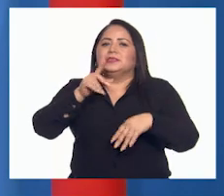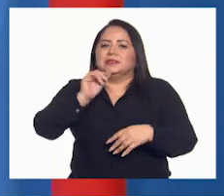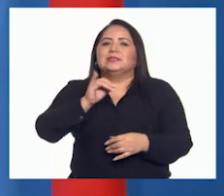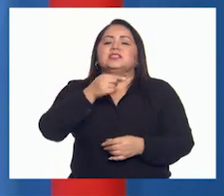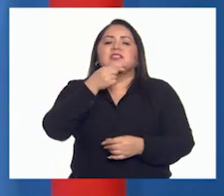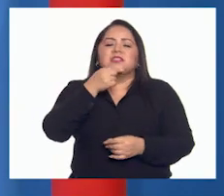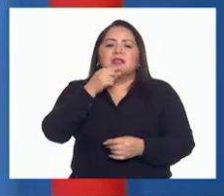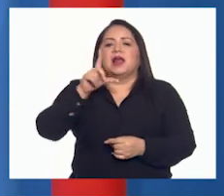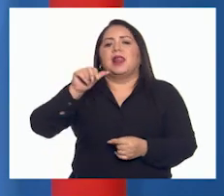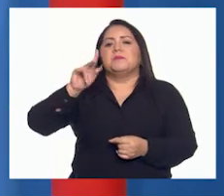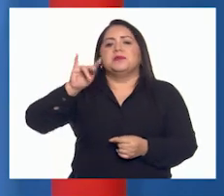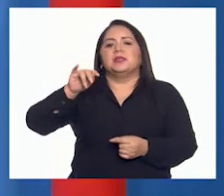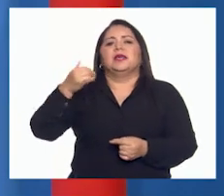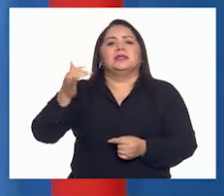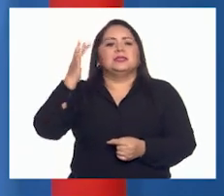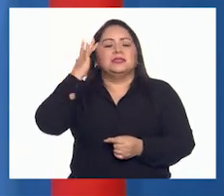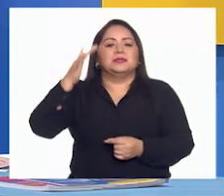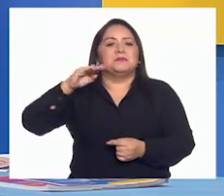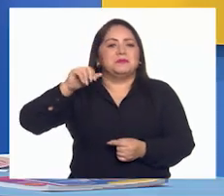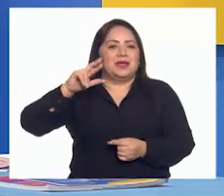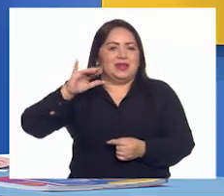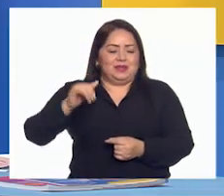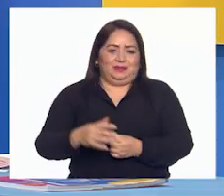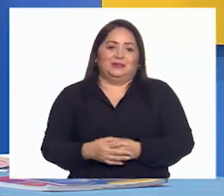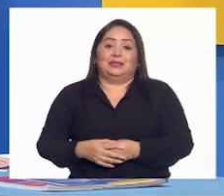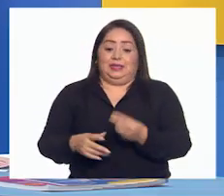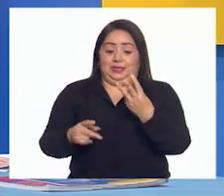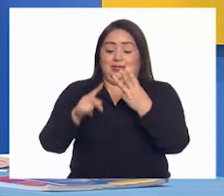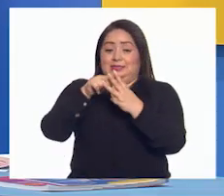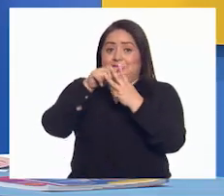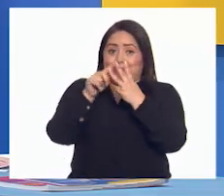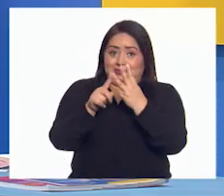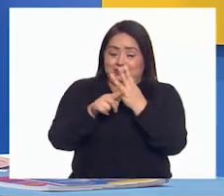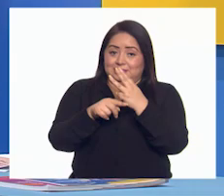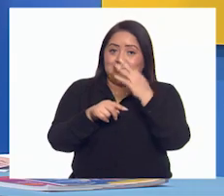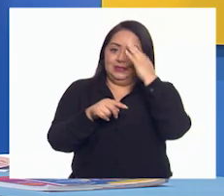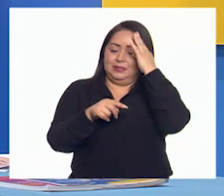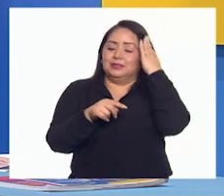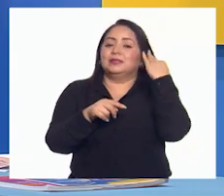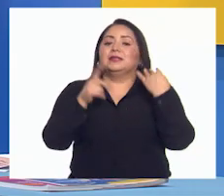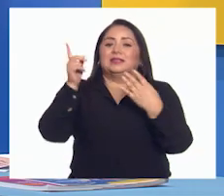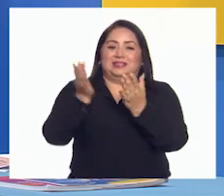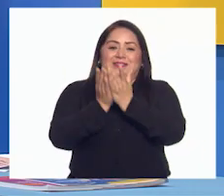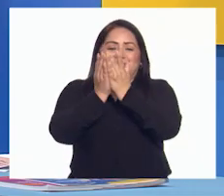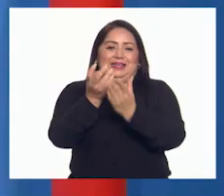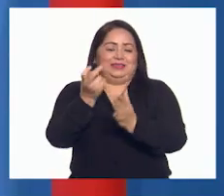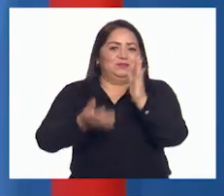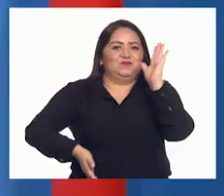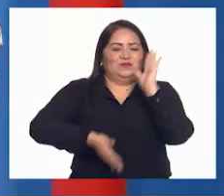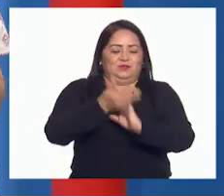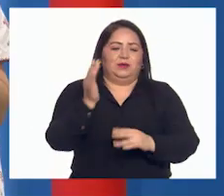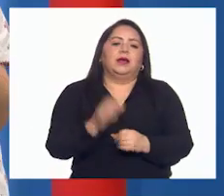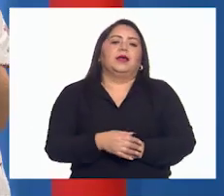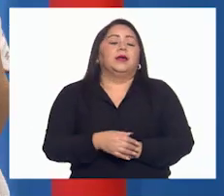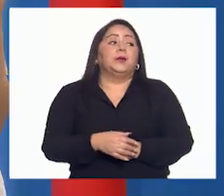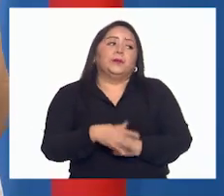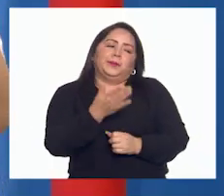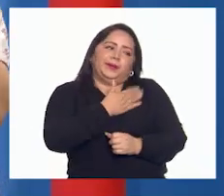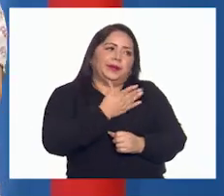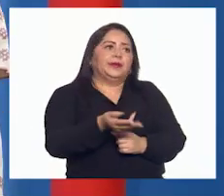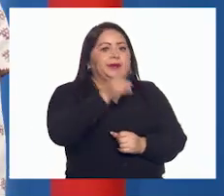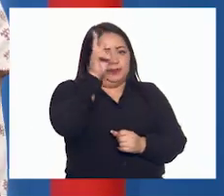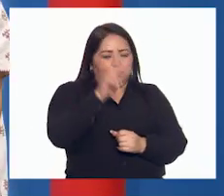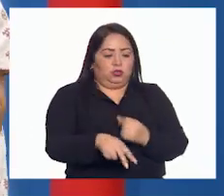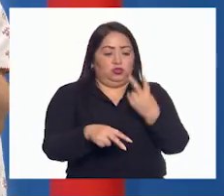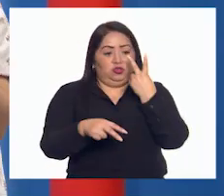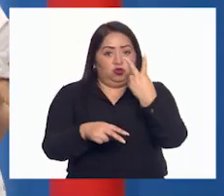Niña, la Pinta y la Santa María. Las 3 carabelas con las que zarpó Cristóbal Colón. Bueno, realmente